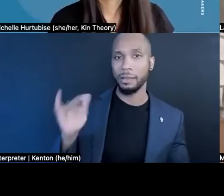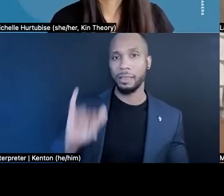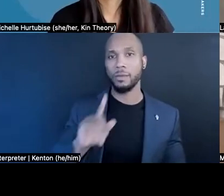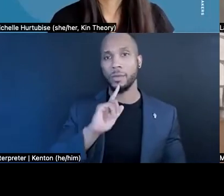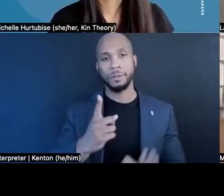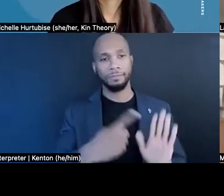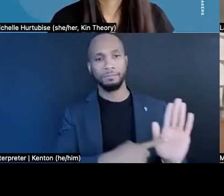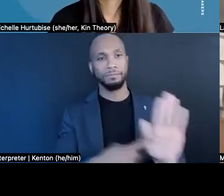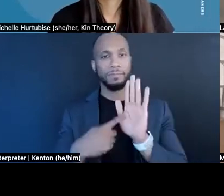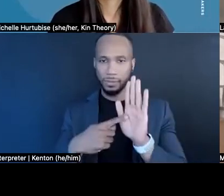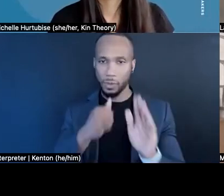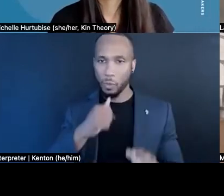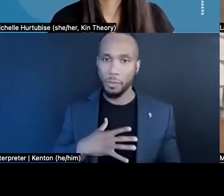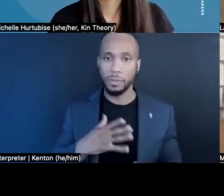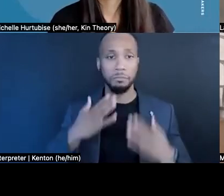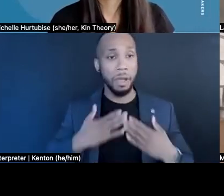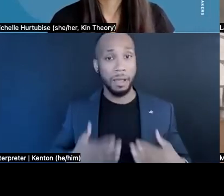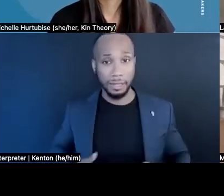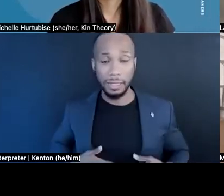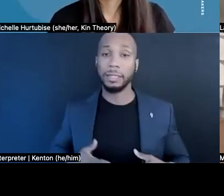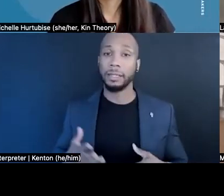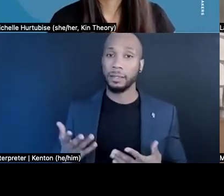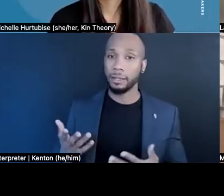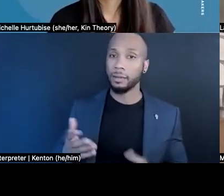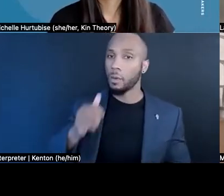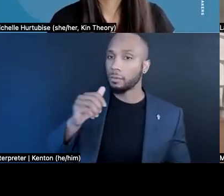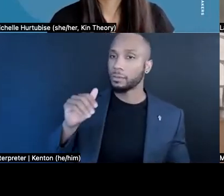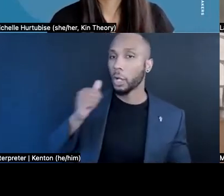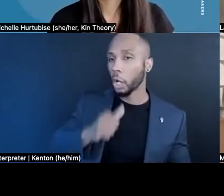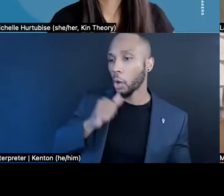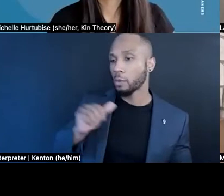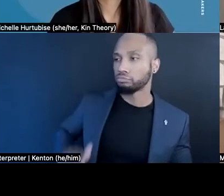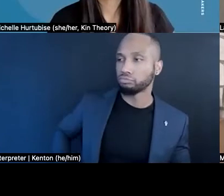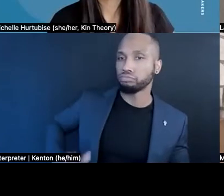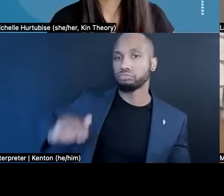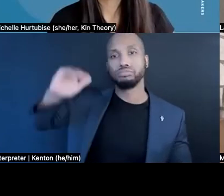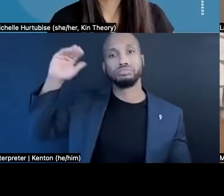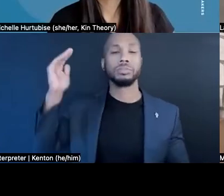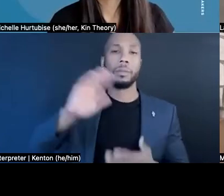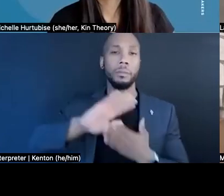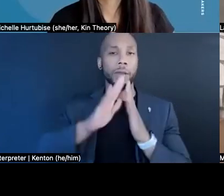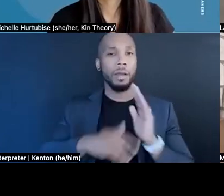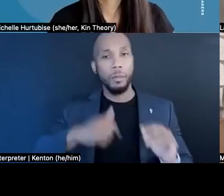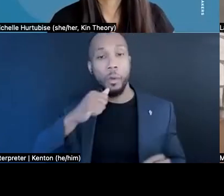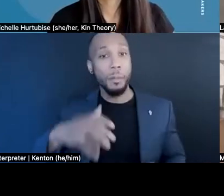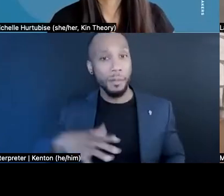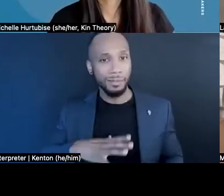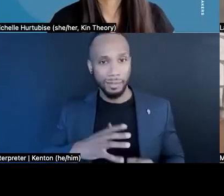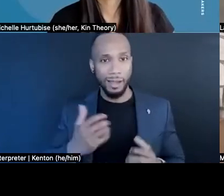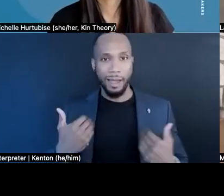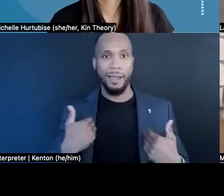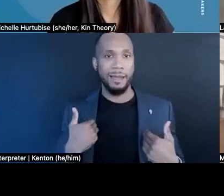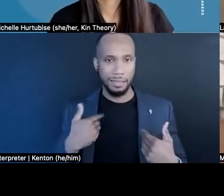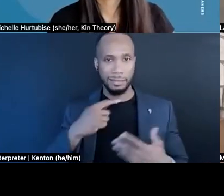mujer y crecer como una niña, como mujer, tiene sus implicaciones. Y a